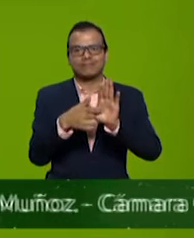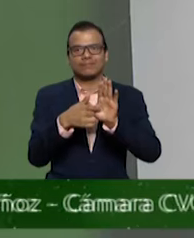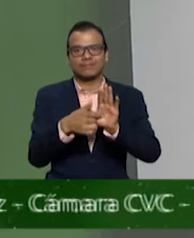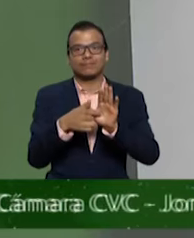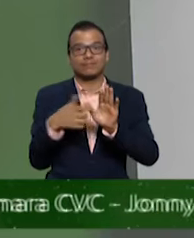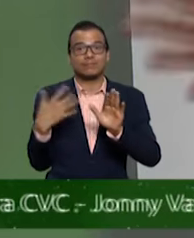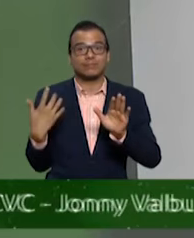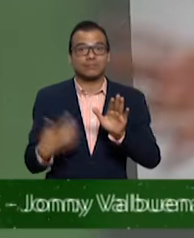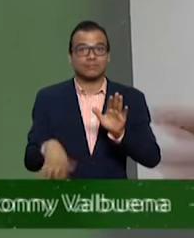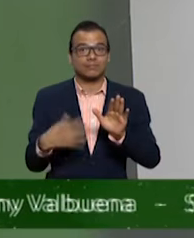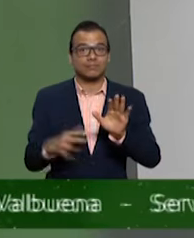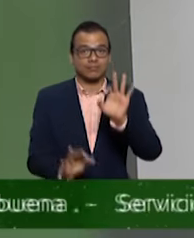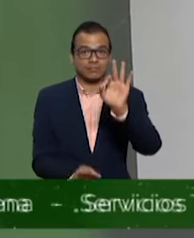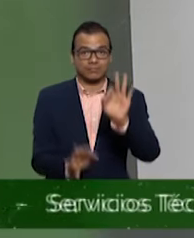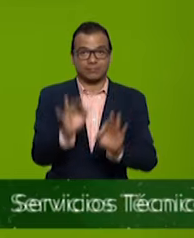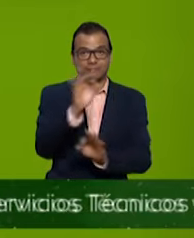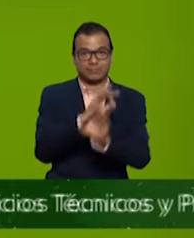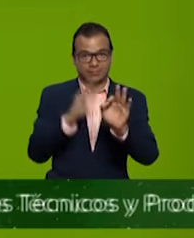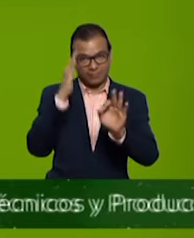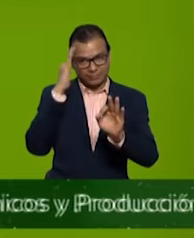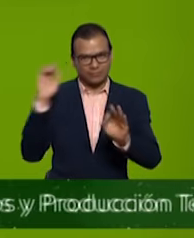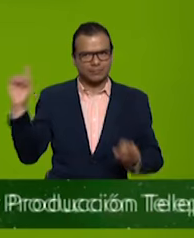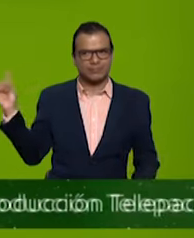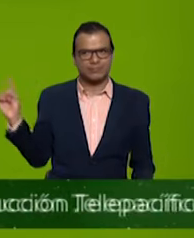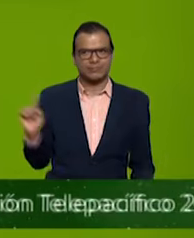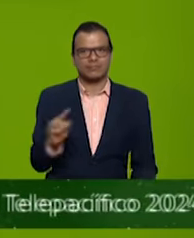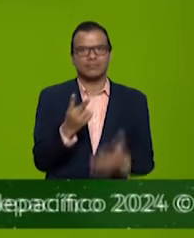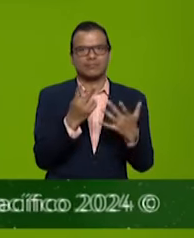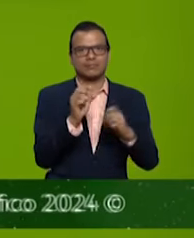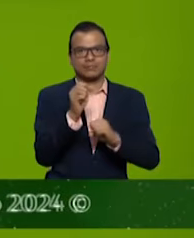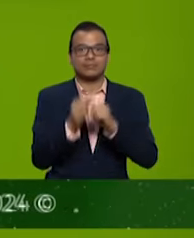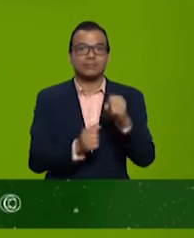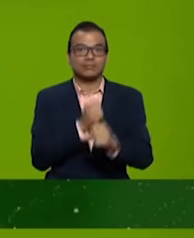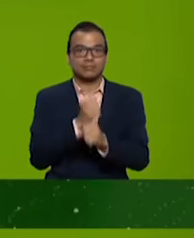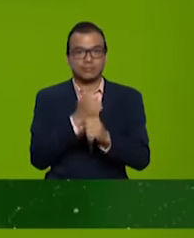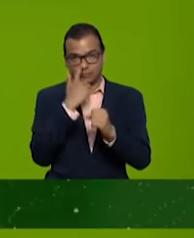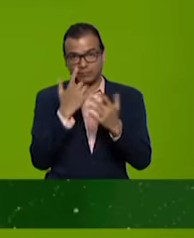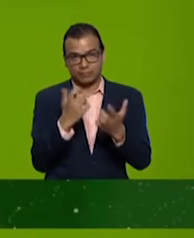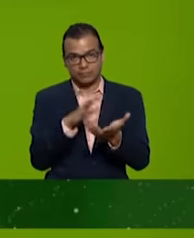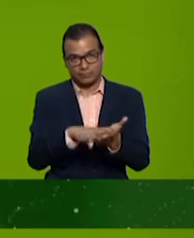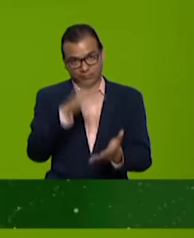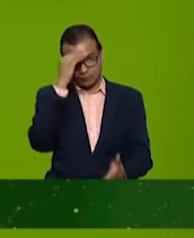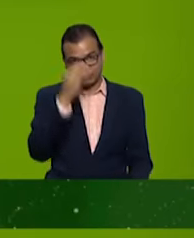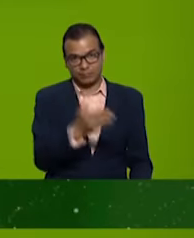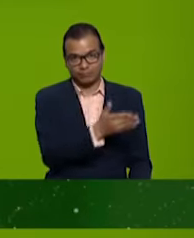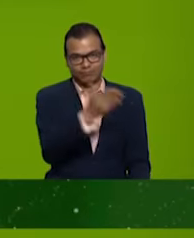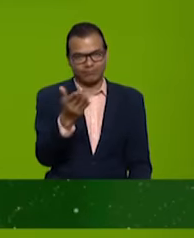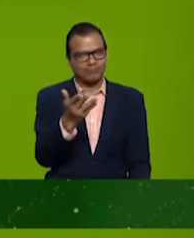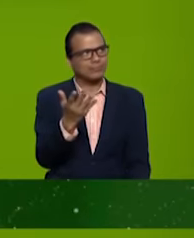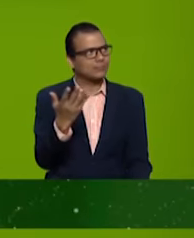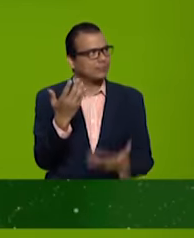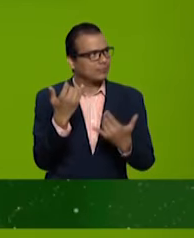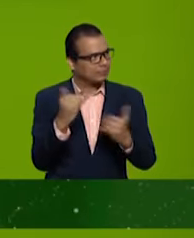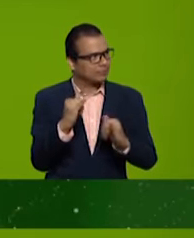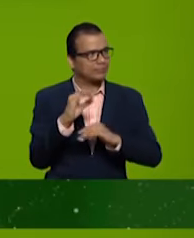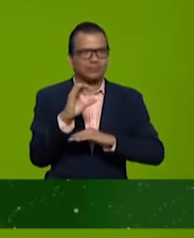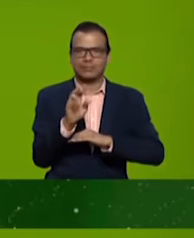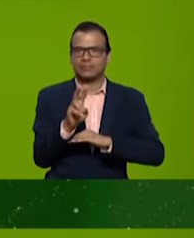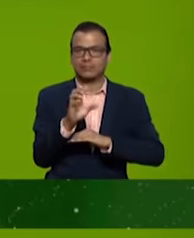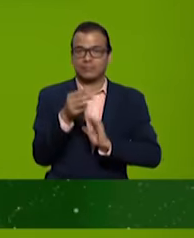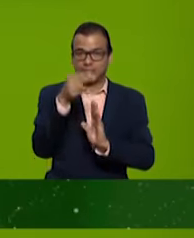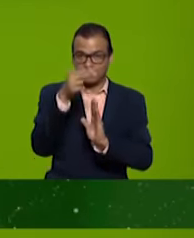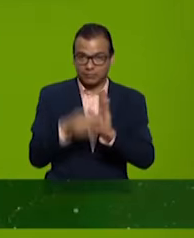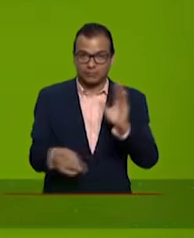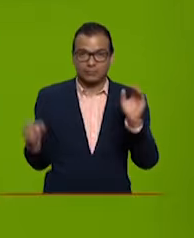alegría enorme. Espero que la vean para que vean cómo ha sido la historia de la CBC, la evolución de ella y sobre todo todo lo que ha prestado